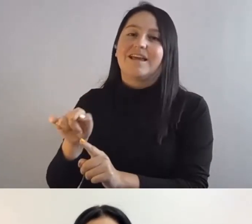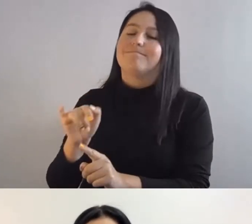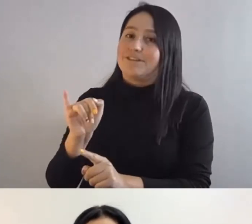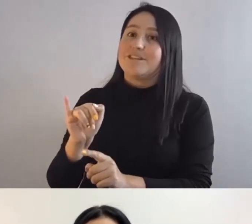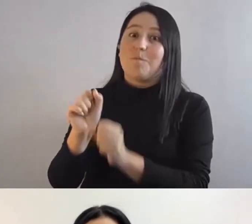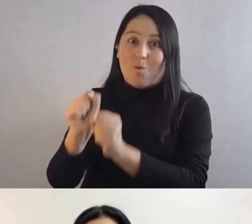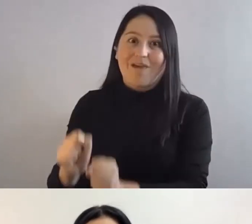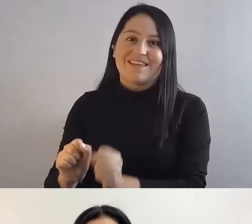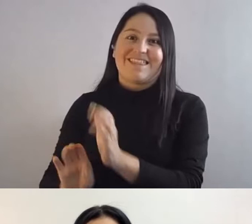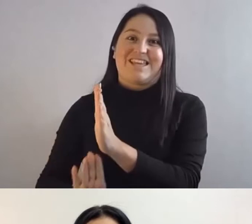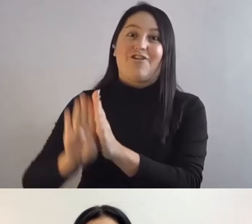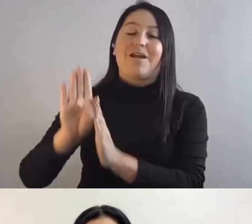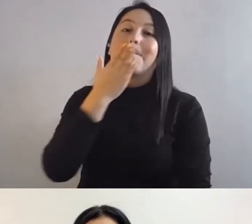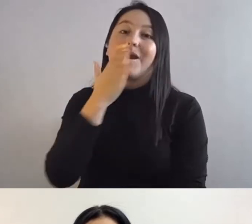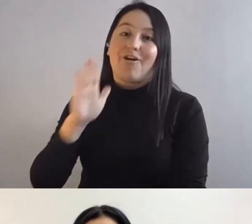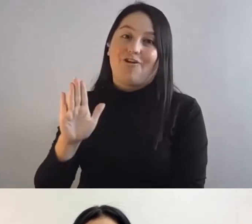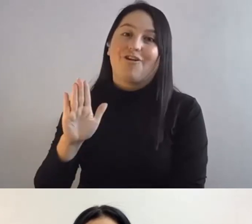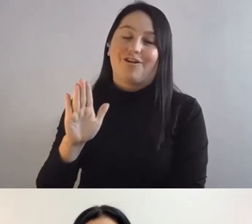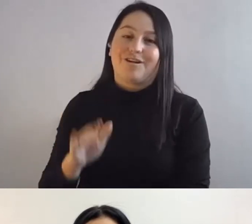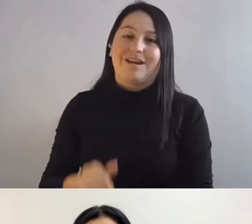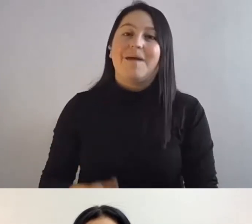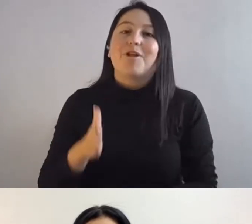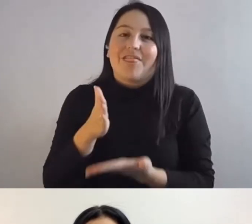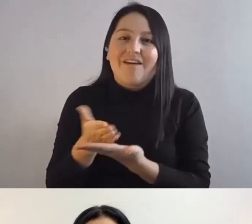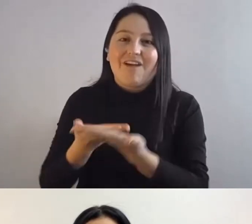señalan. Y en ese sentido,